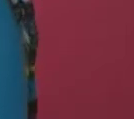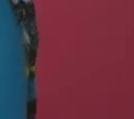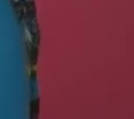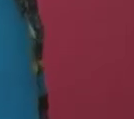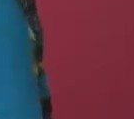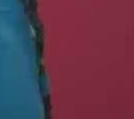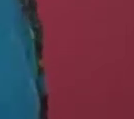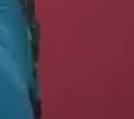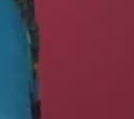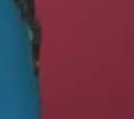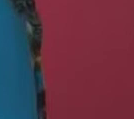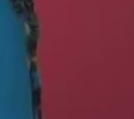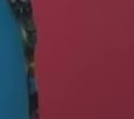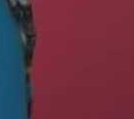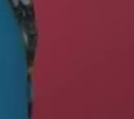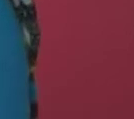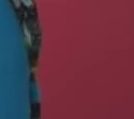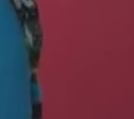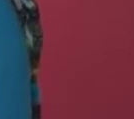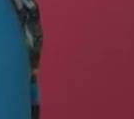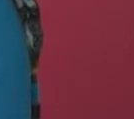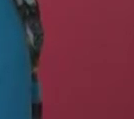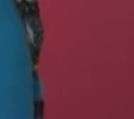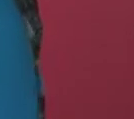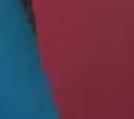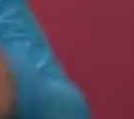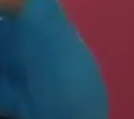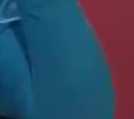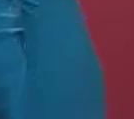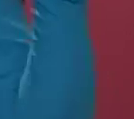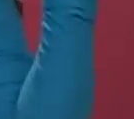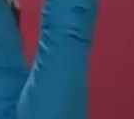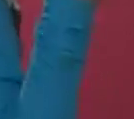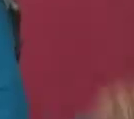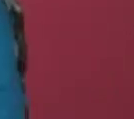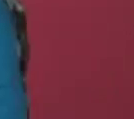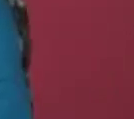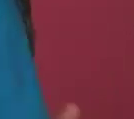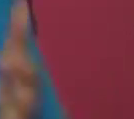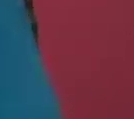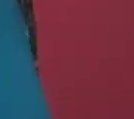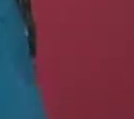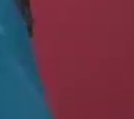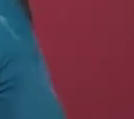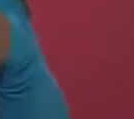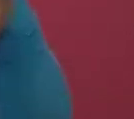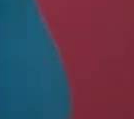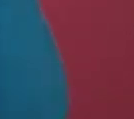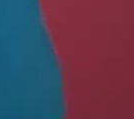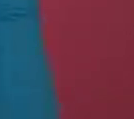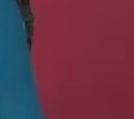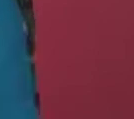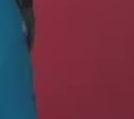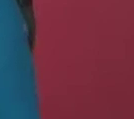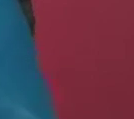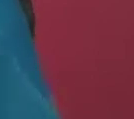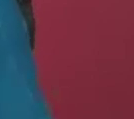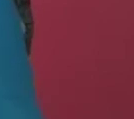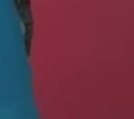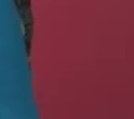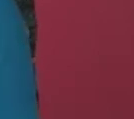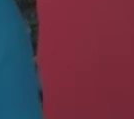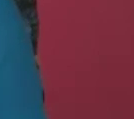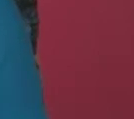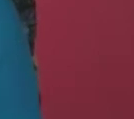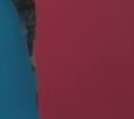vigilia internacional? ¿Por qué tú no buscas entonces a esta gente si buscas a los más débiles? Nosotros tenemos que estar alerta,